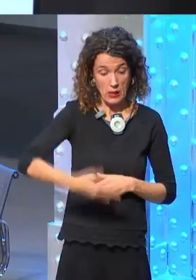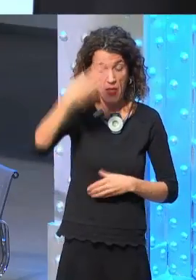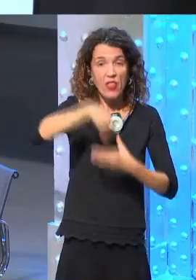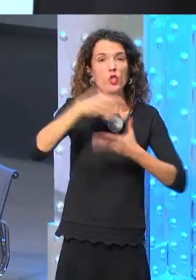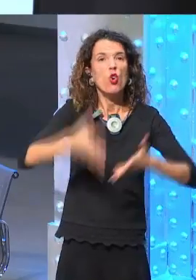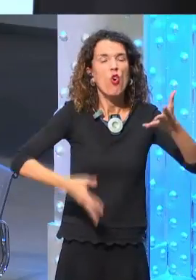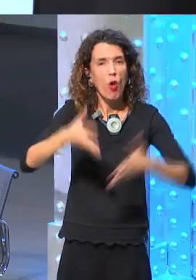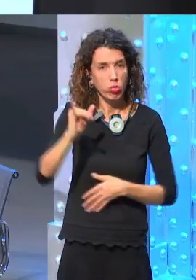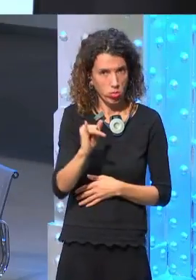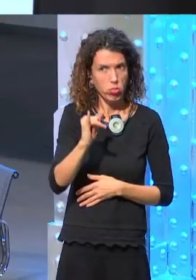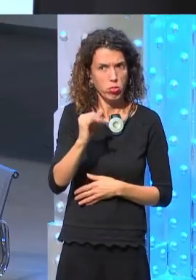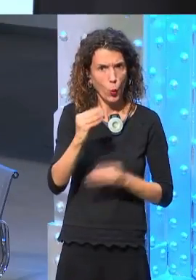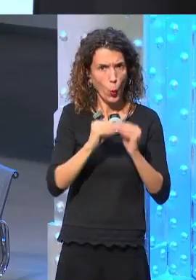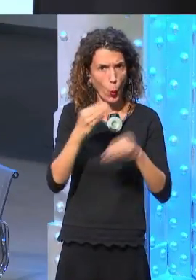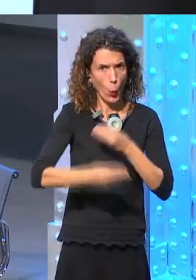robots.